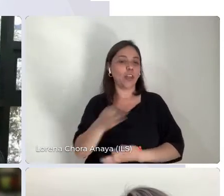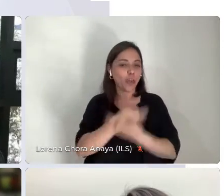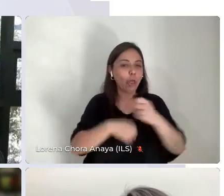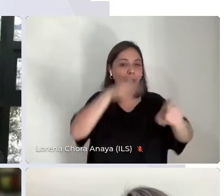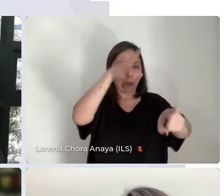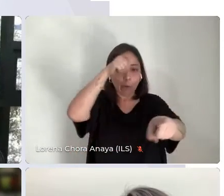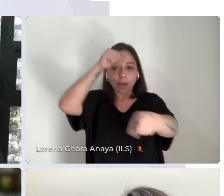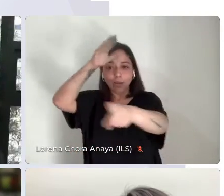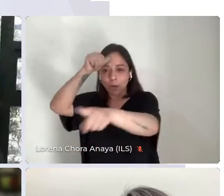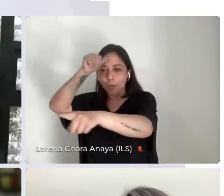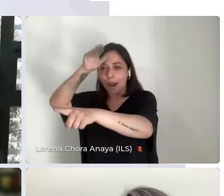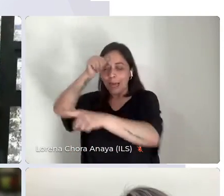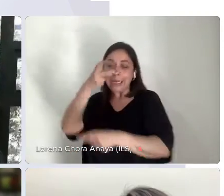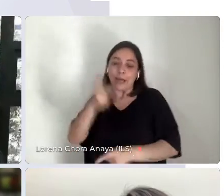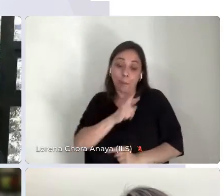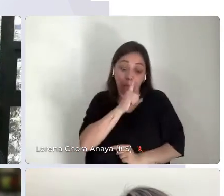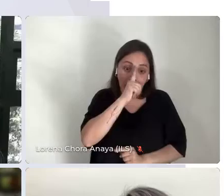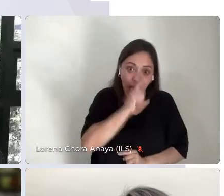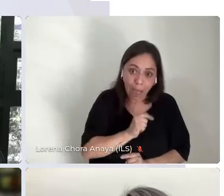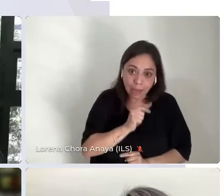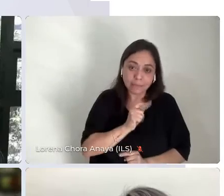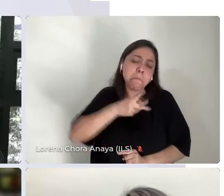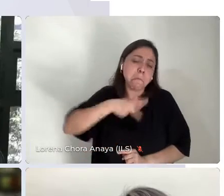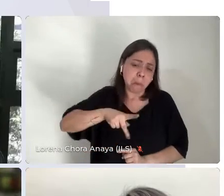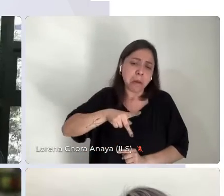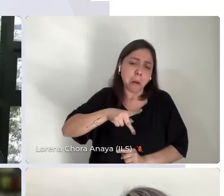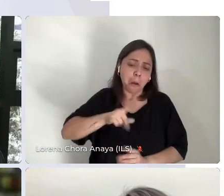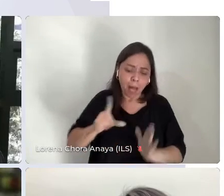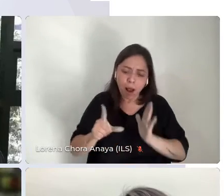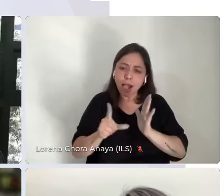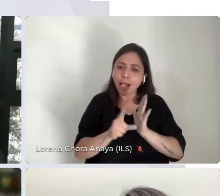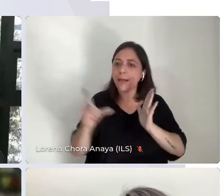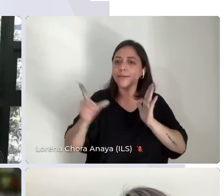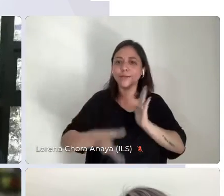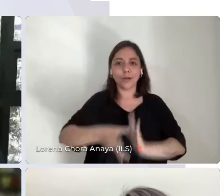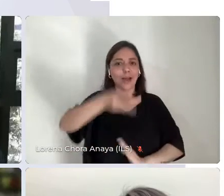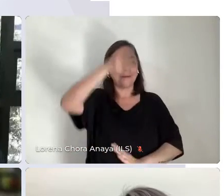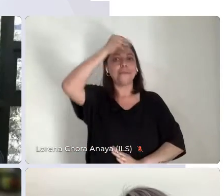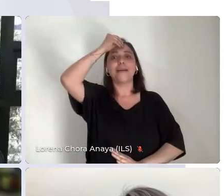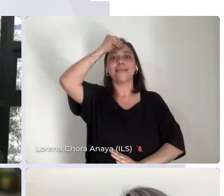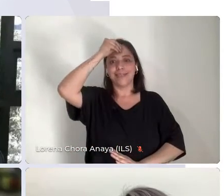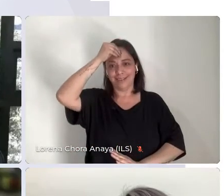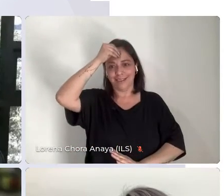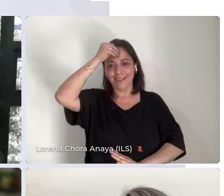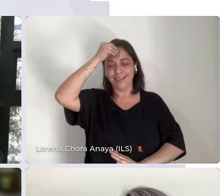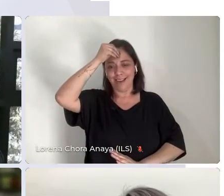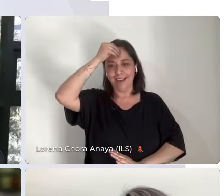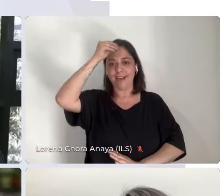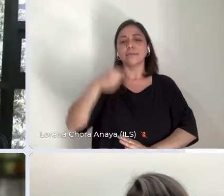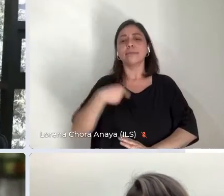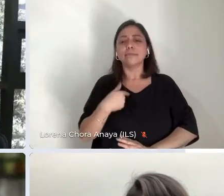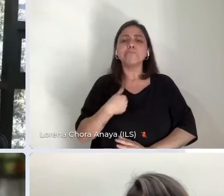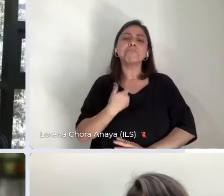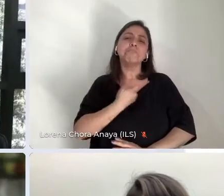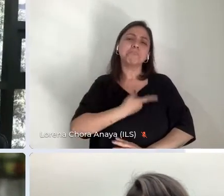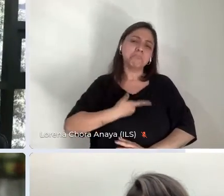aprendizajes increíbles que hemos tenido. Yo le sumaría como un poco desde la perspectiva de lo que les conté ahorita, es haber descubierto, por ejemplo, que